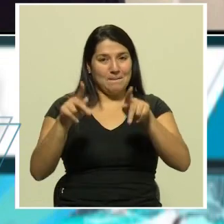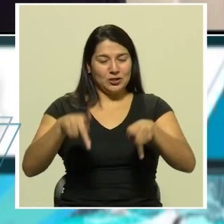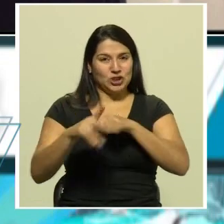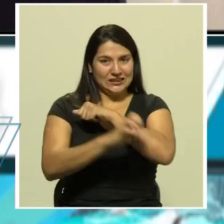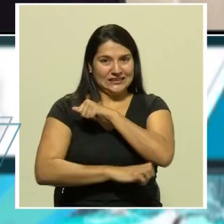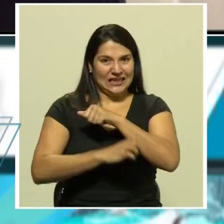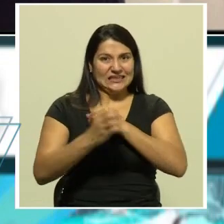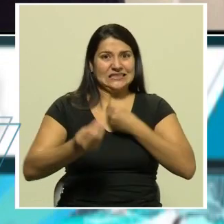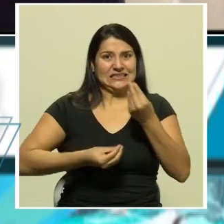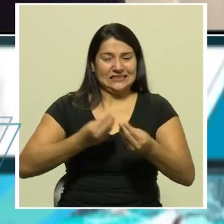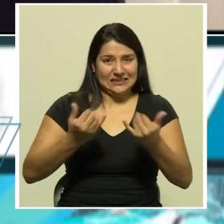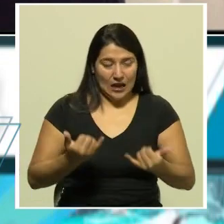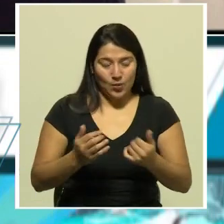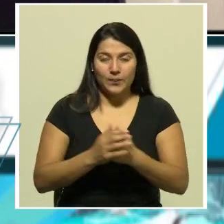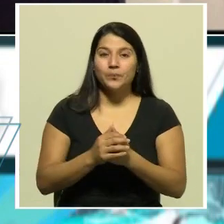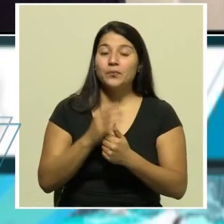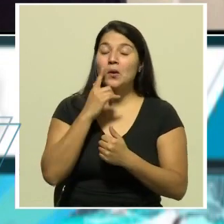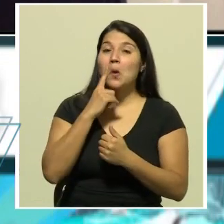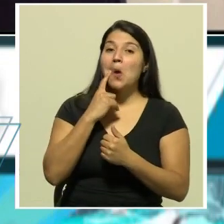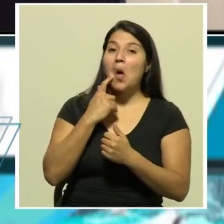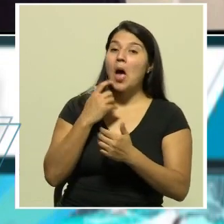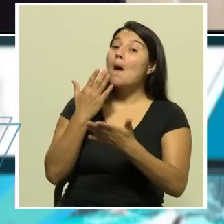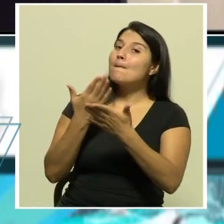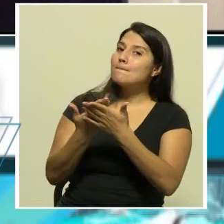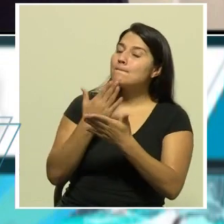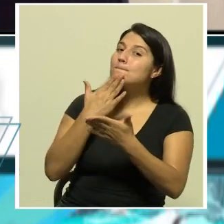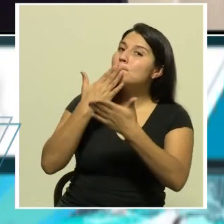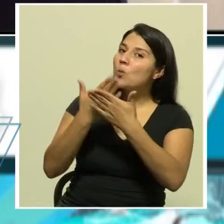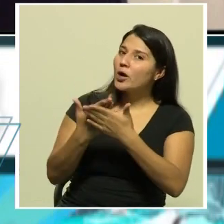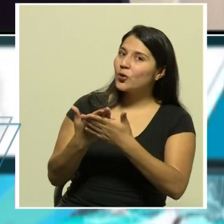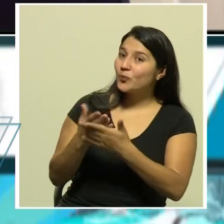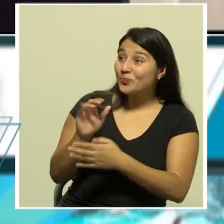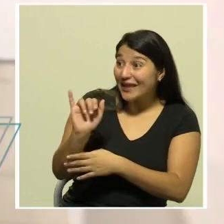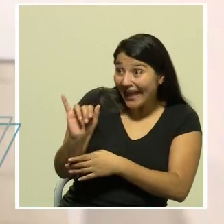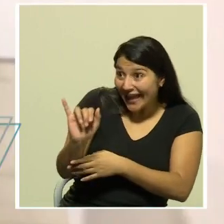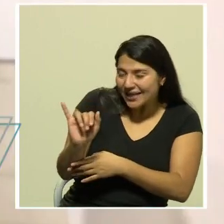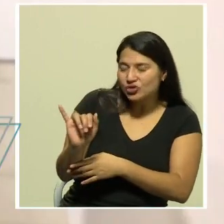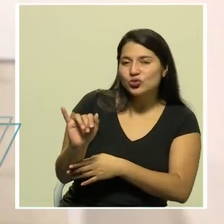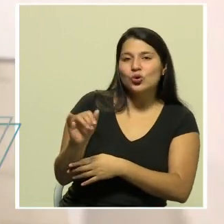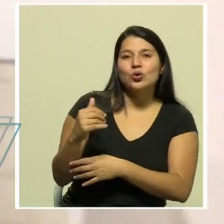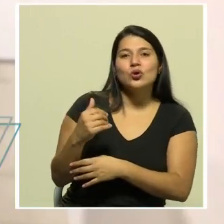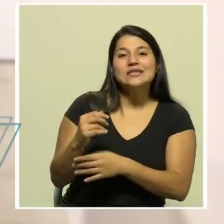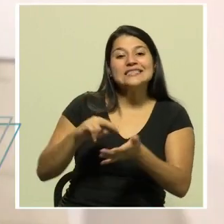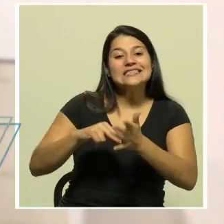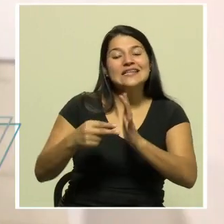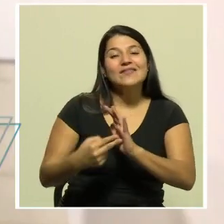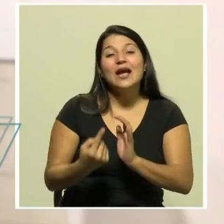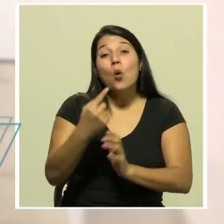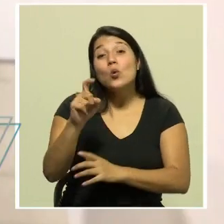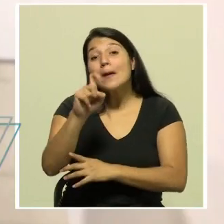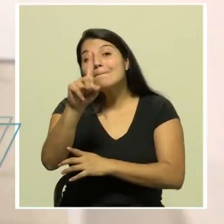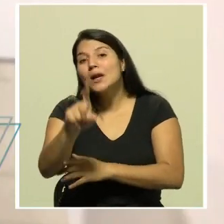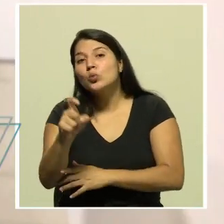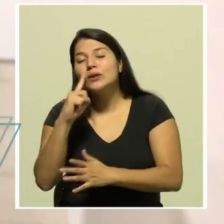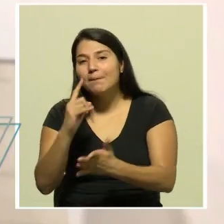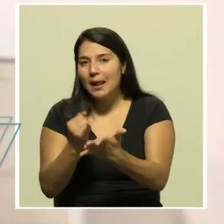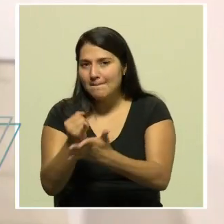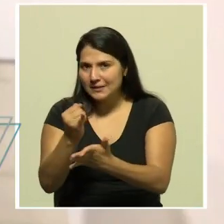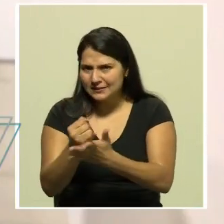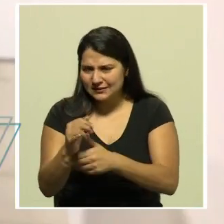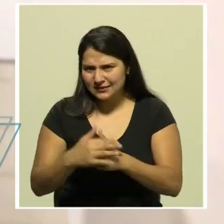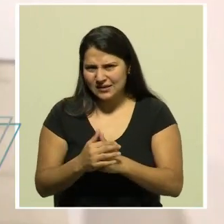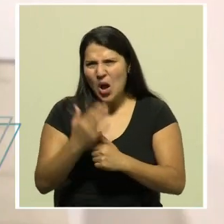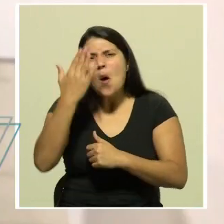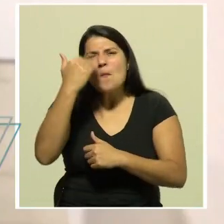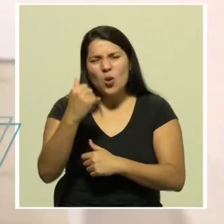Bueno, lo que pasa es que ahí hay una pregunta de investigación que precede todo este escenario, ¿verdad? Y es ¿por qué la sociedad costarricense